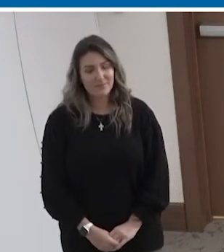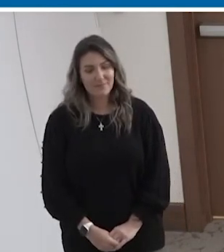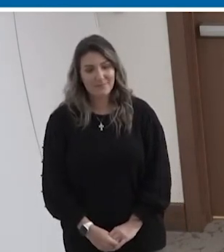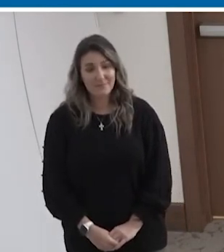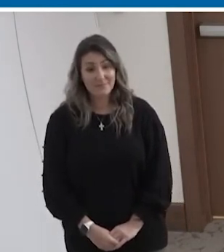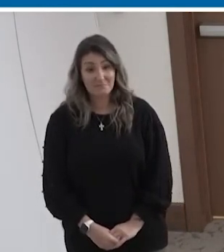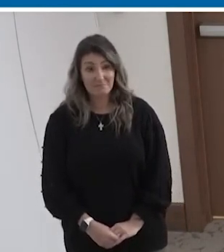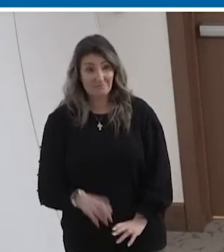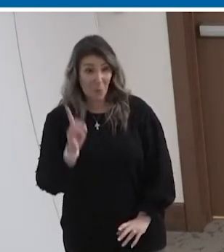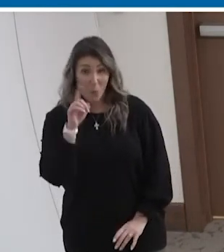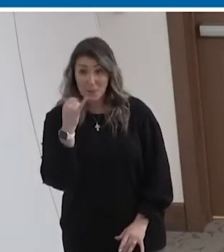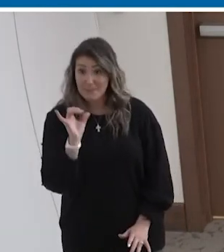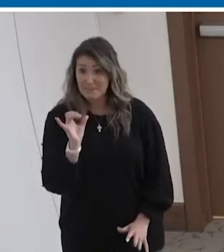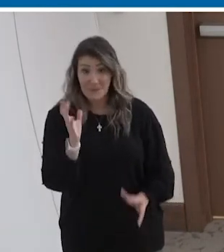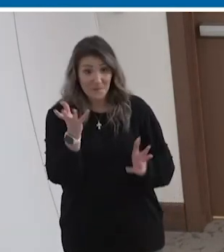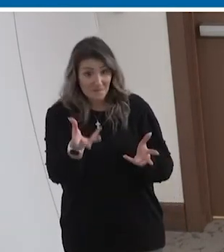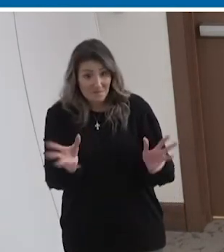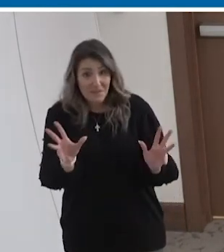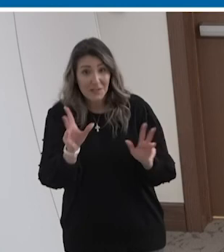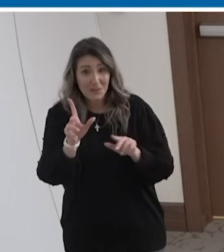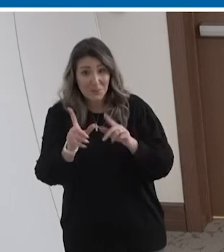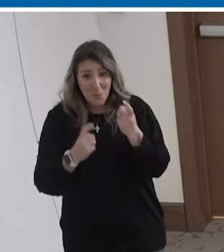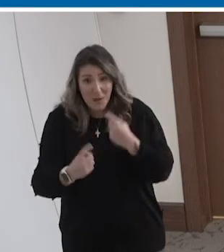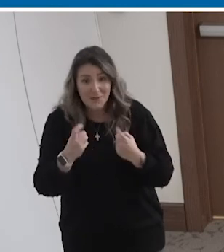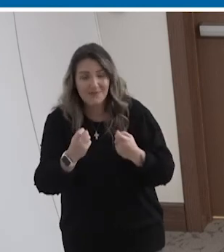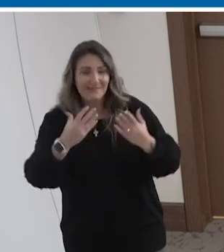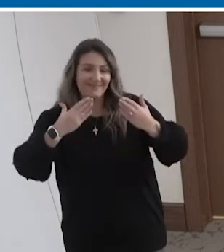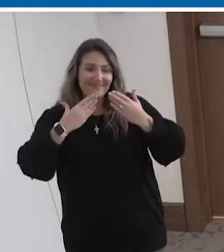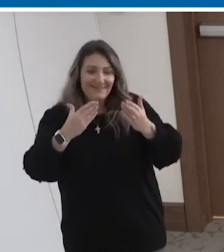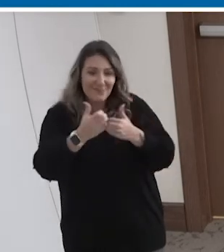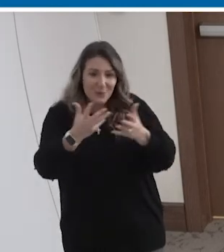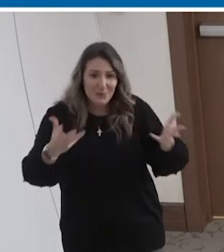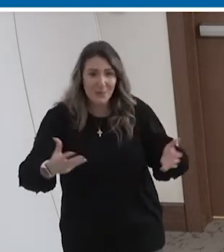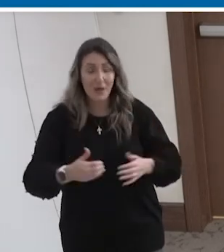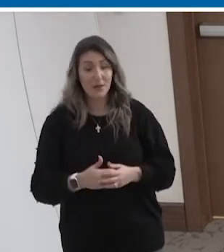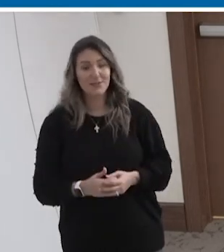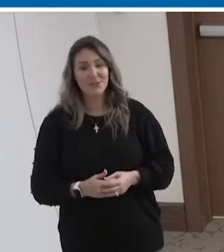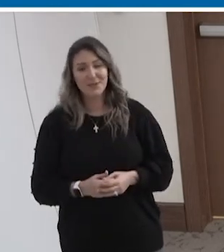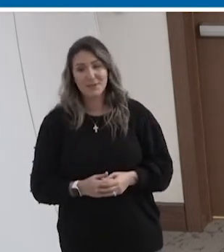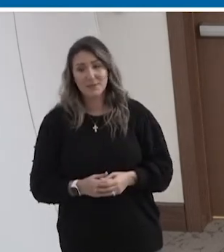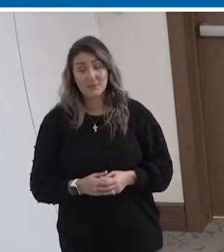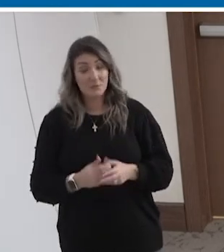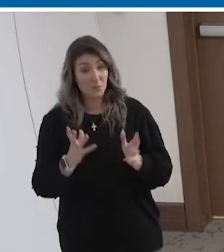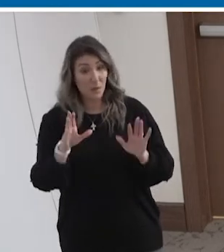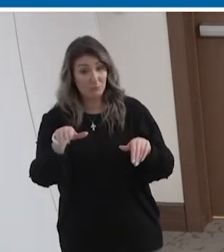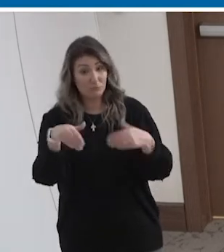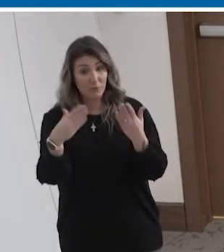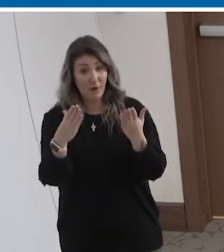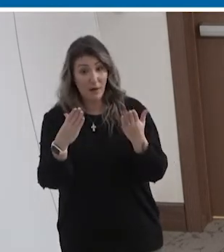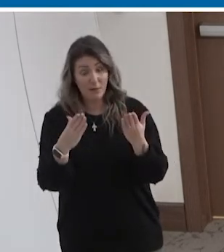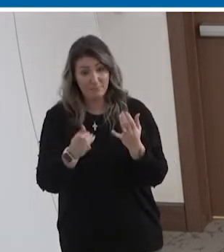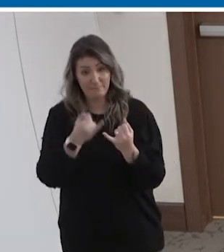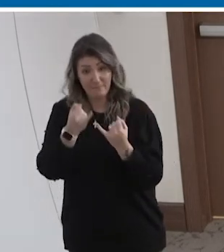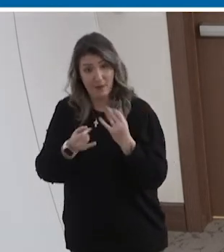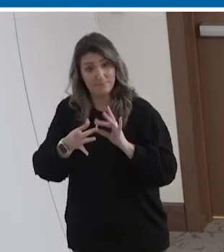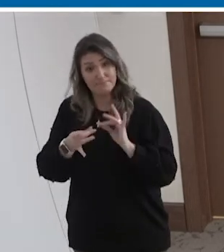It looks like that's all the questions we have. Thank you so much. Did you want to provide any final